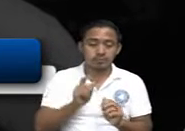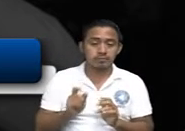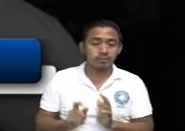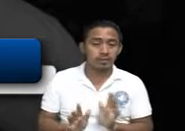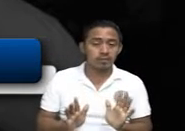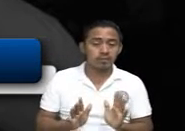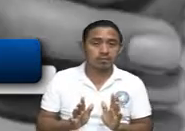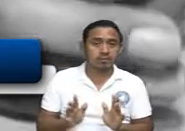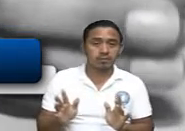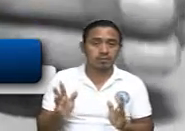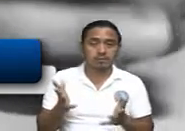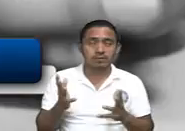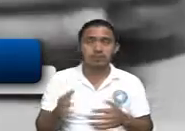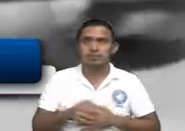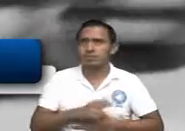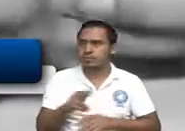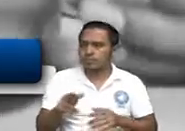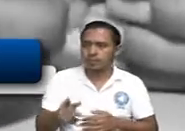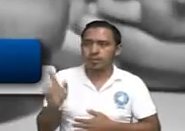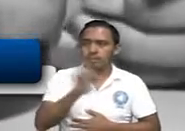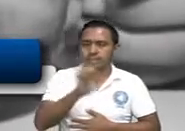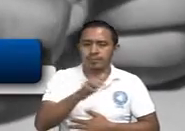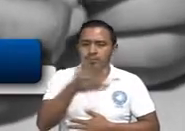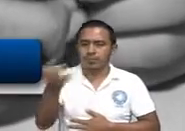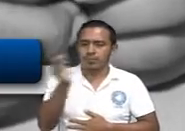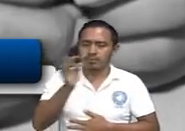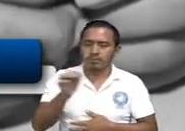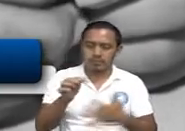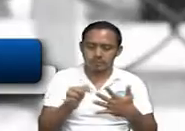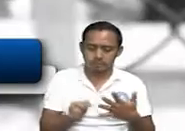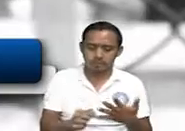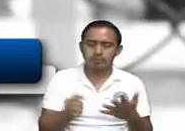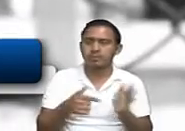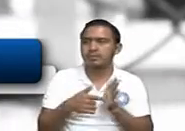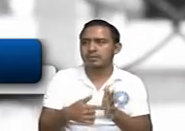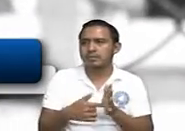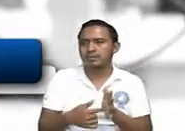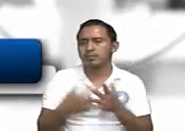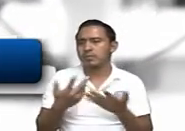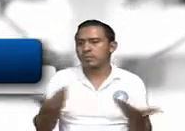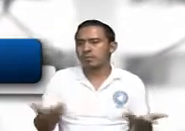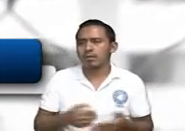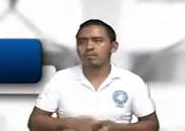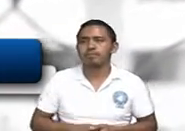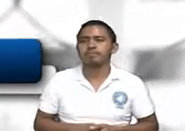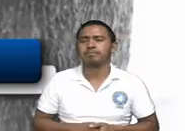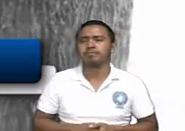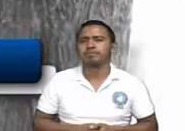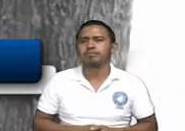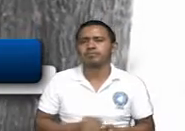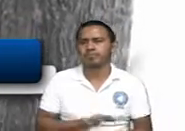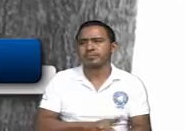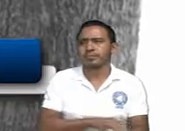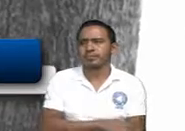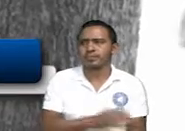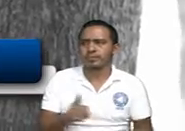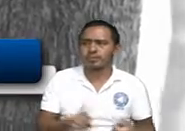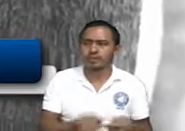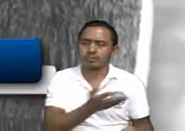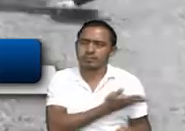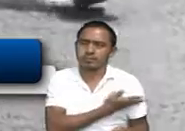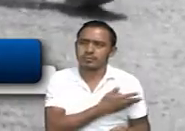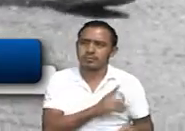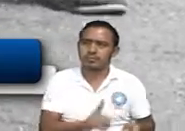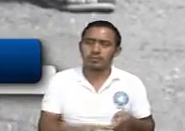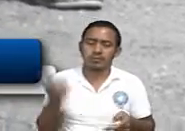se suicida. Hay algunas otras conductas a tomar en cuenta, por ejemplo, esto de las pérdidas recientes, ya sea de un miembro, ya sea de